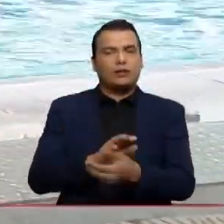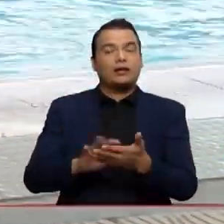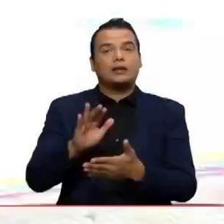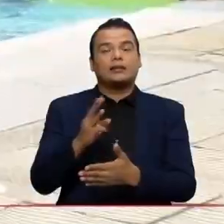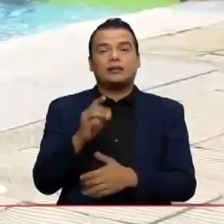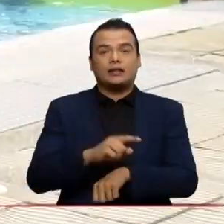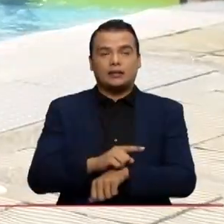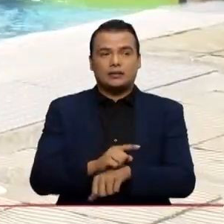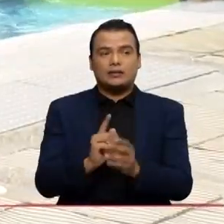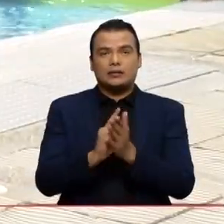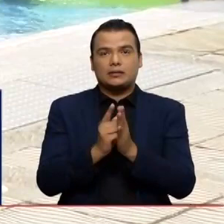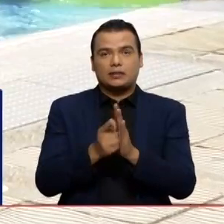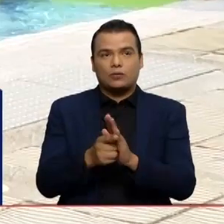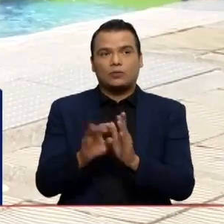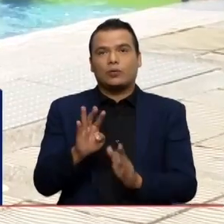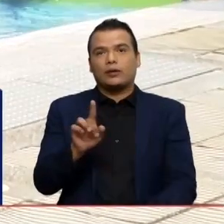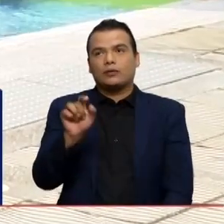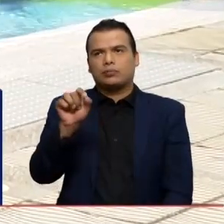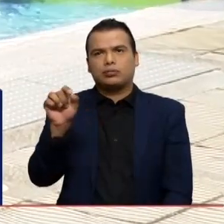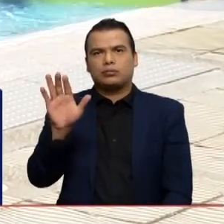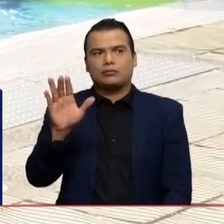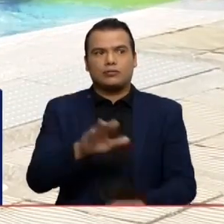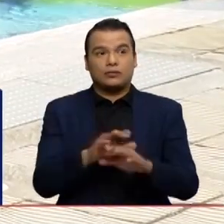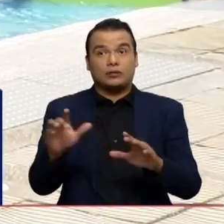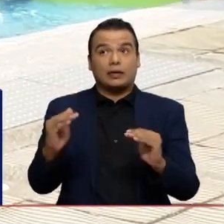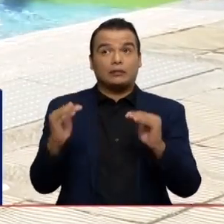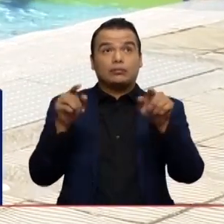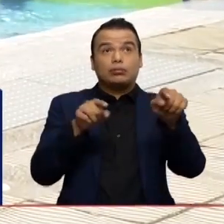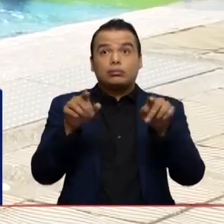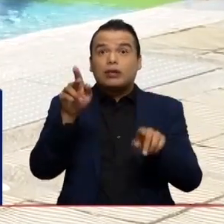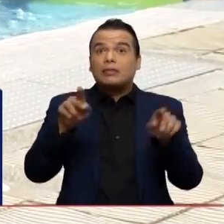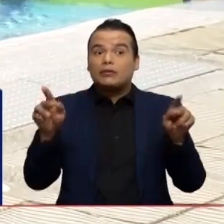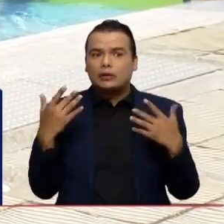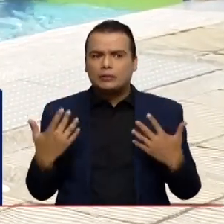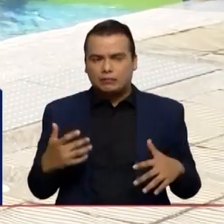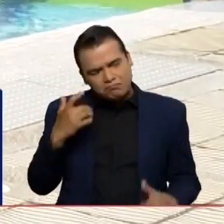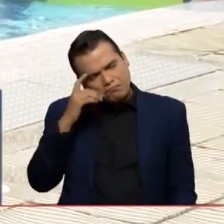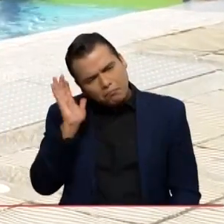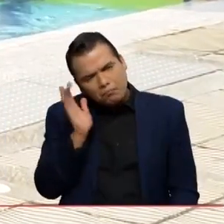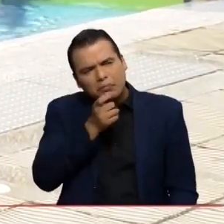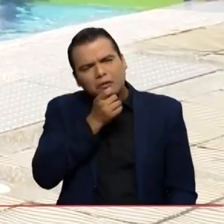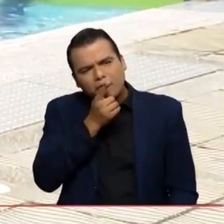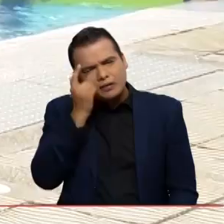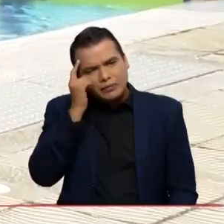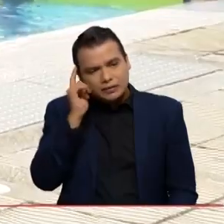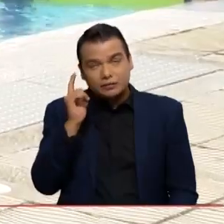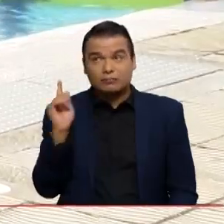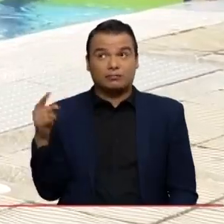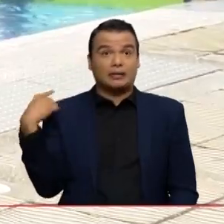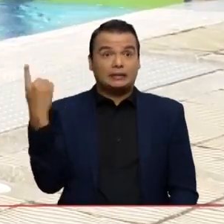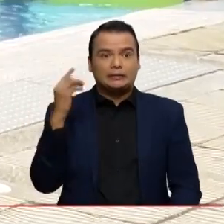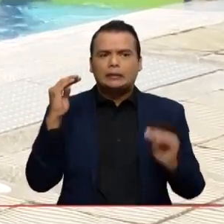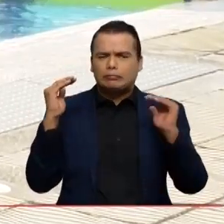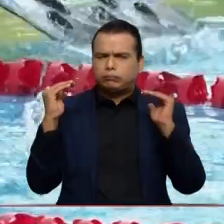milésimas. No, el nivel está altísimo, el nivel está altísimo. Pensamos que iba a estar un poco más suave el rendimiento, pero no, la